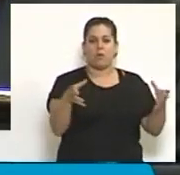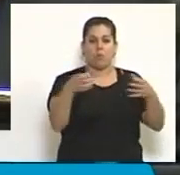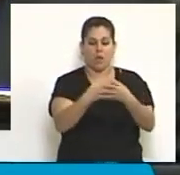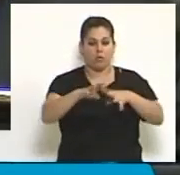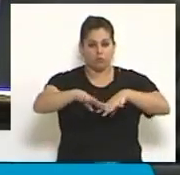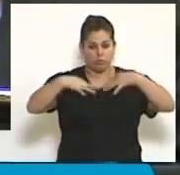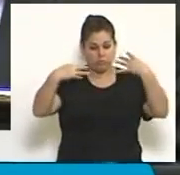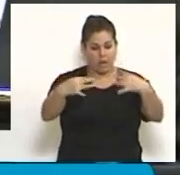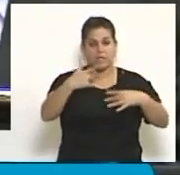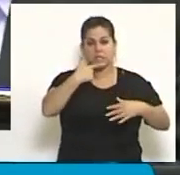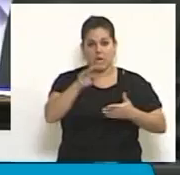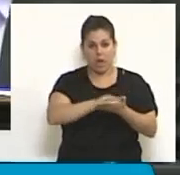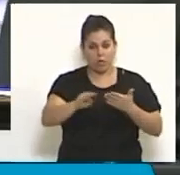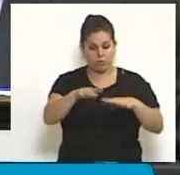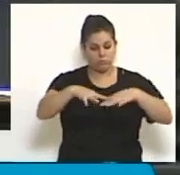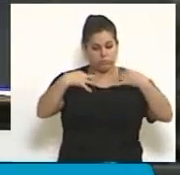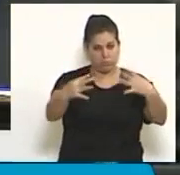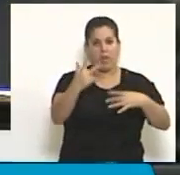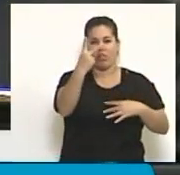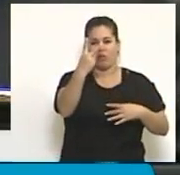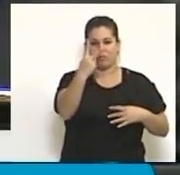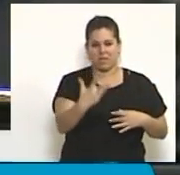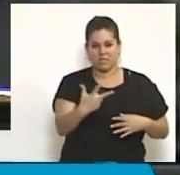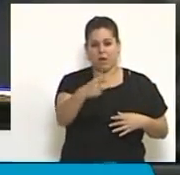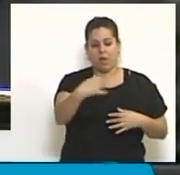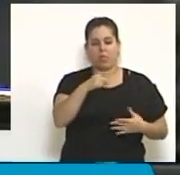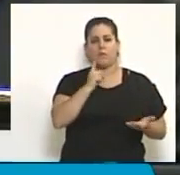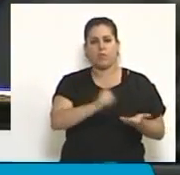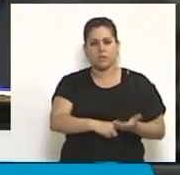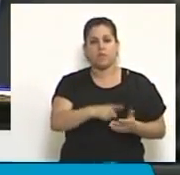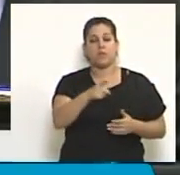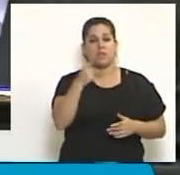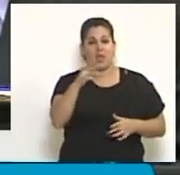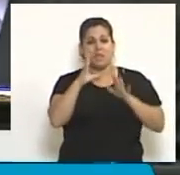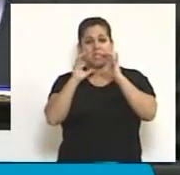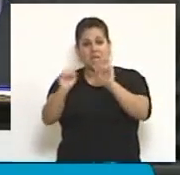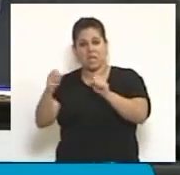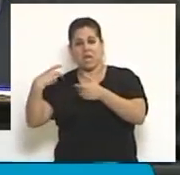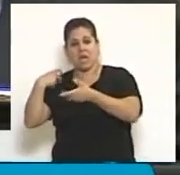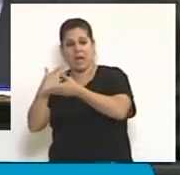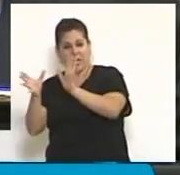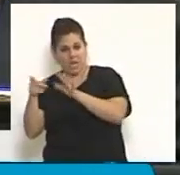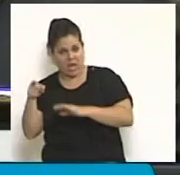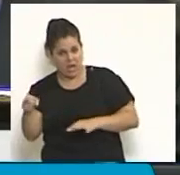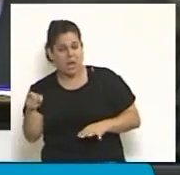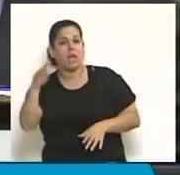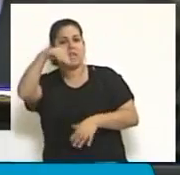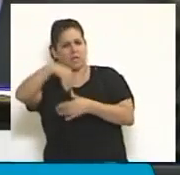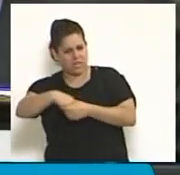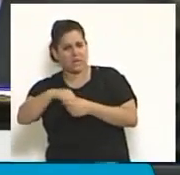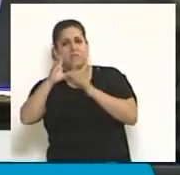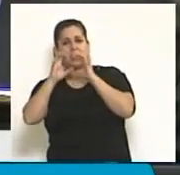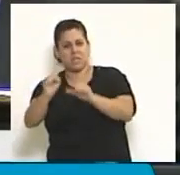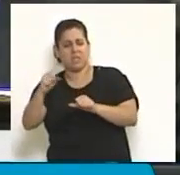del Senado, lo cierto es que el proyecto establece que tanto las secretarías generales, integrantes de